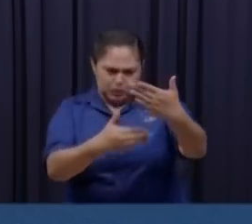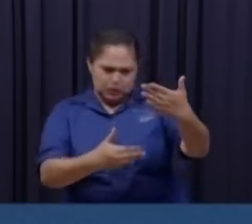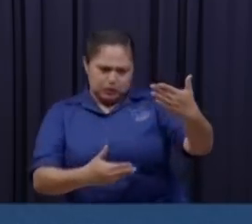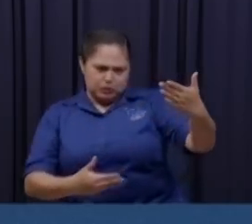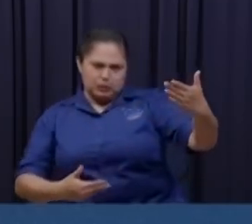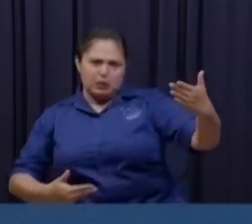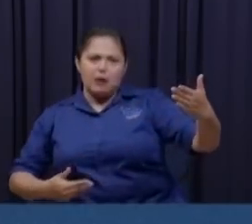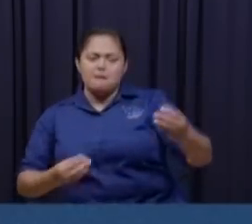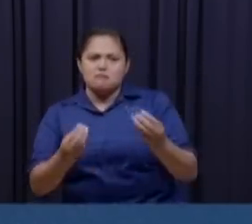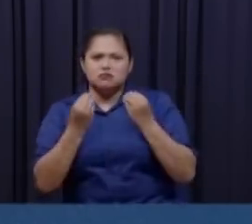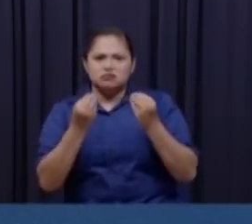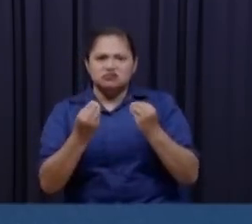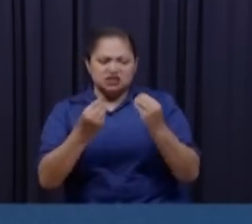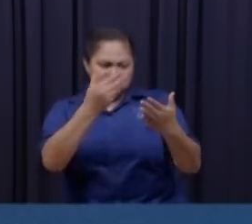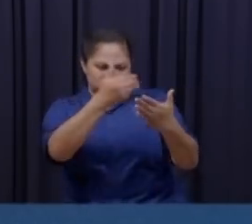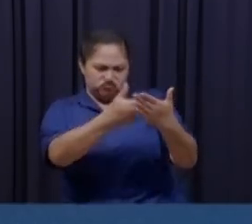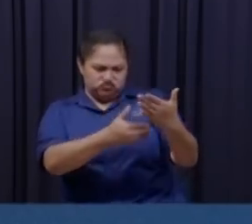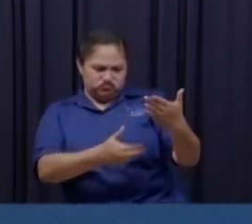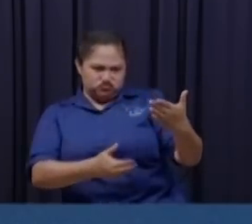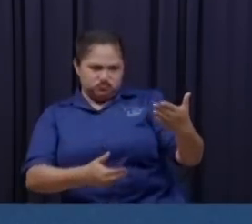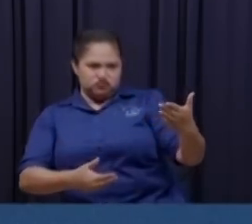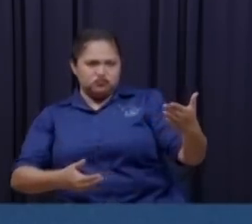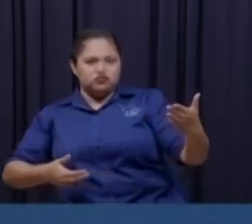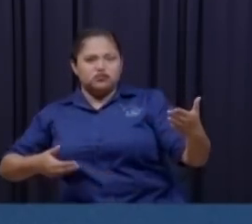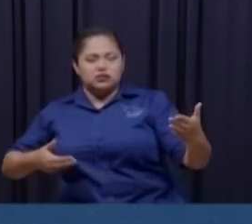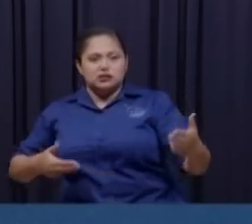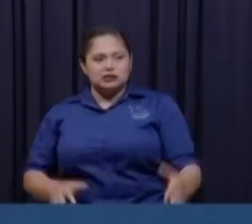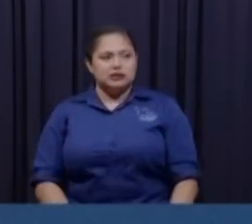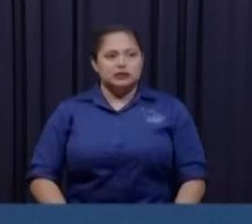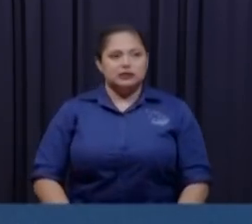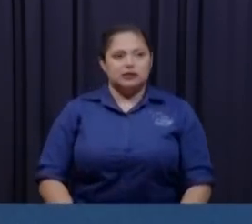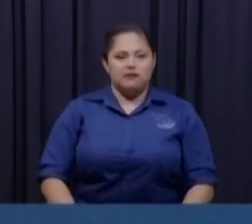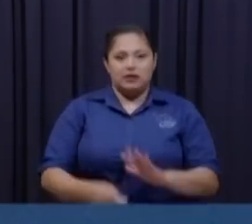Ya vamos por el versículo 50.